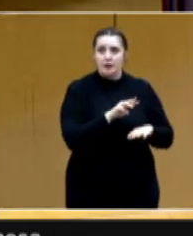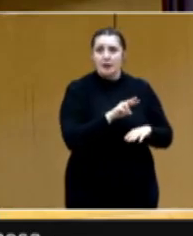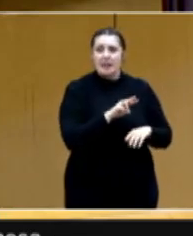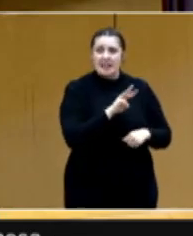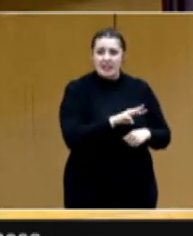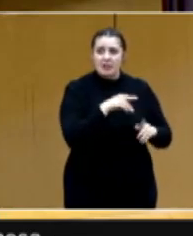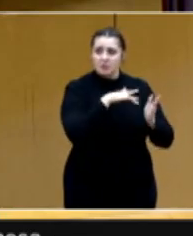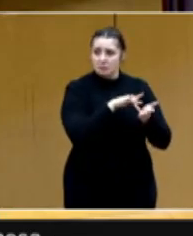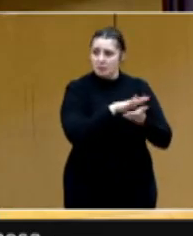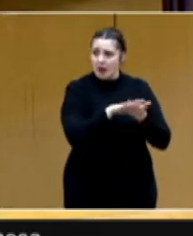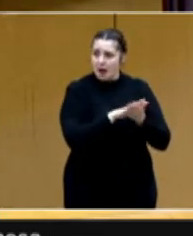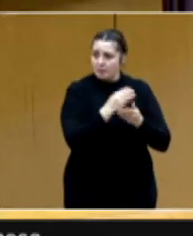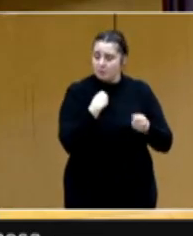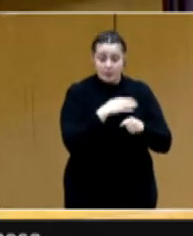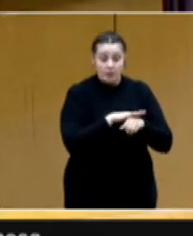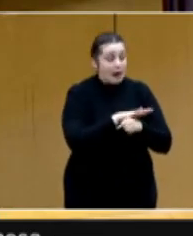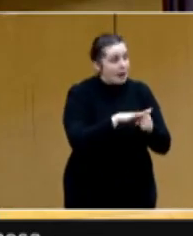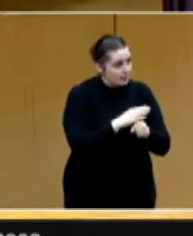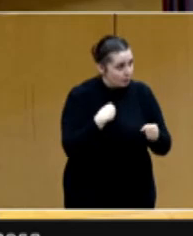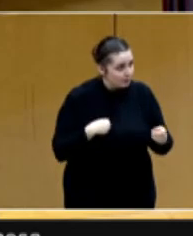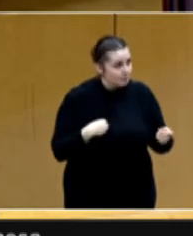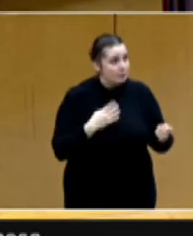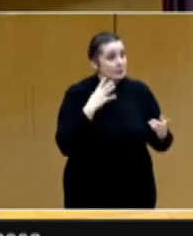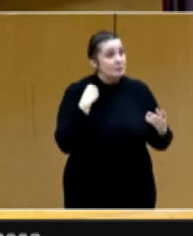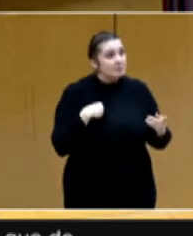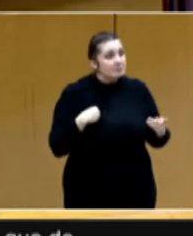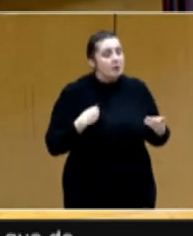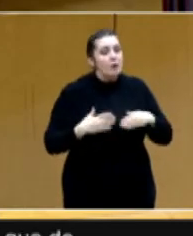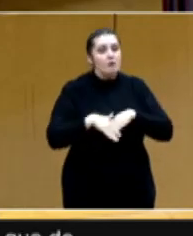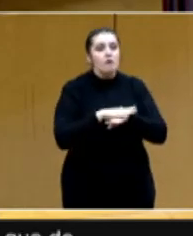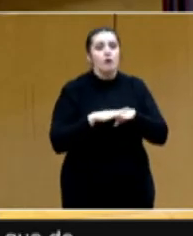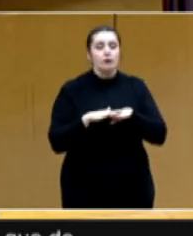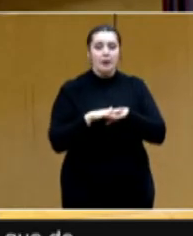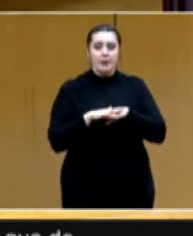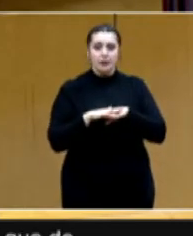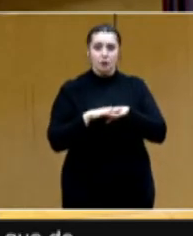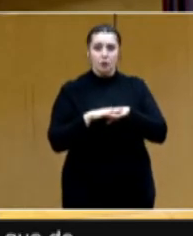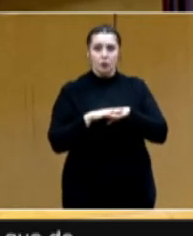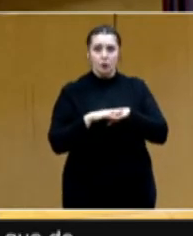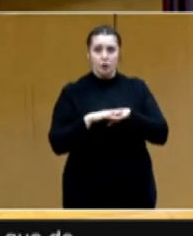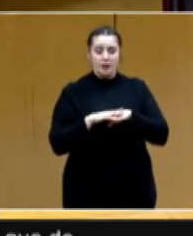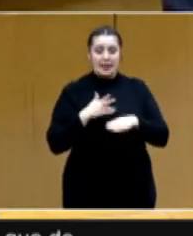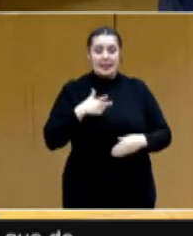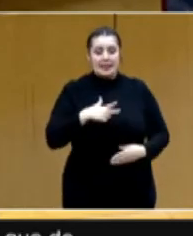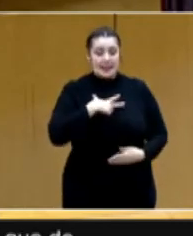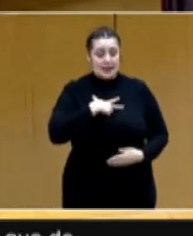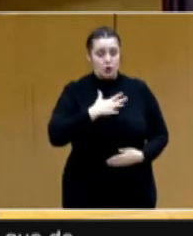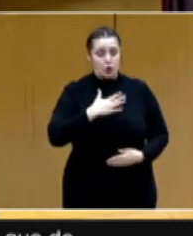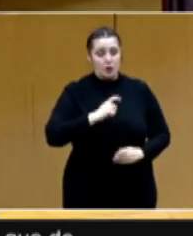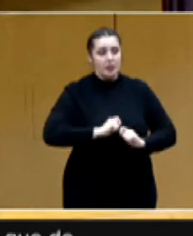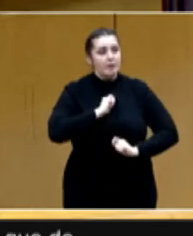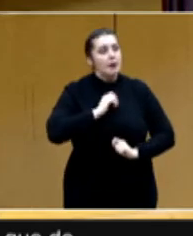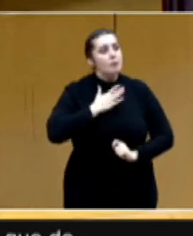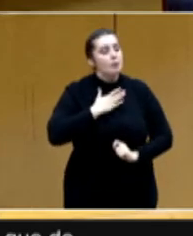ámbito y precisamente el de ese derecho civil propio es la libertad civil